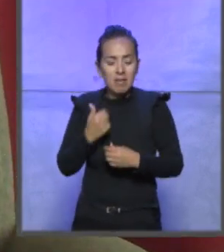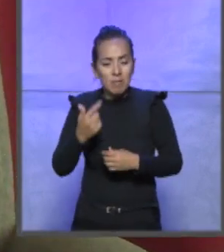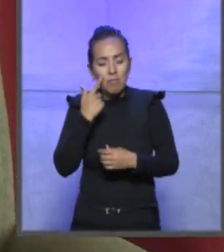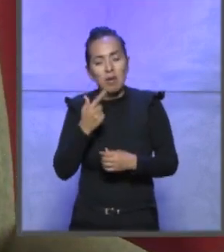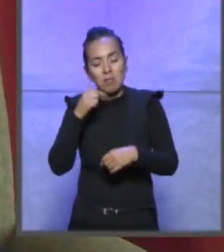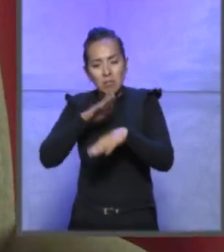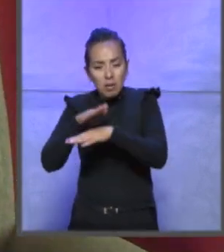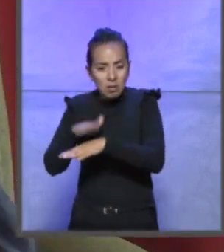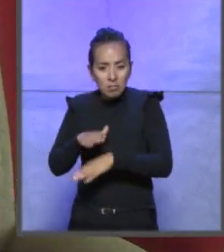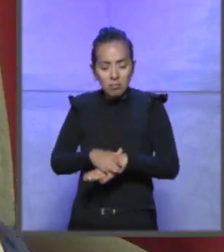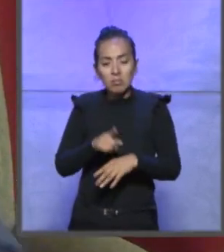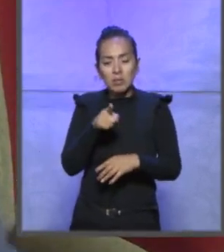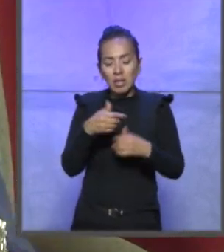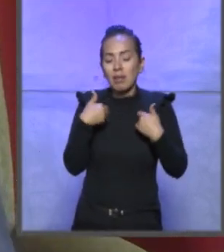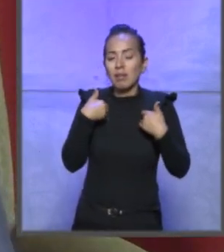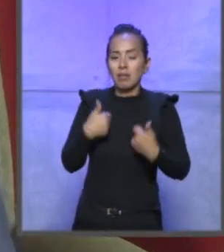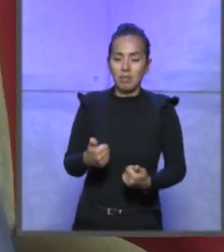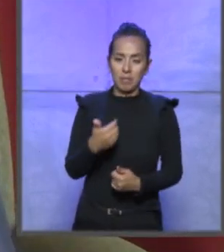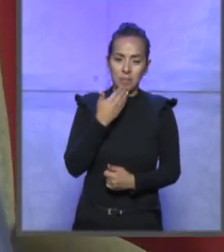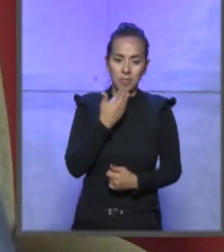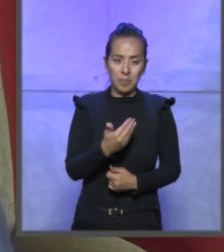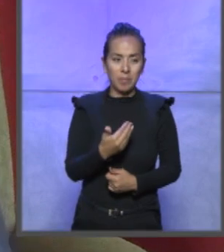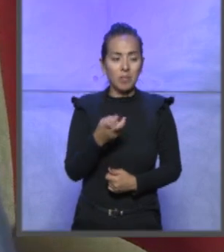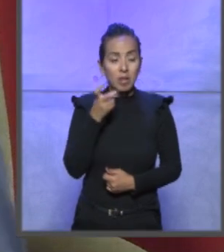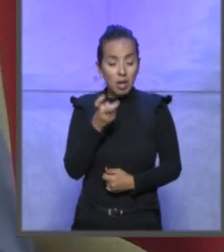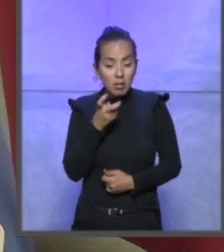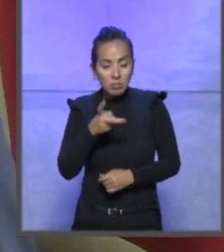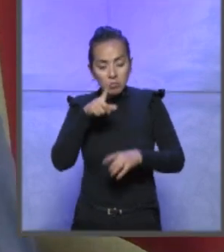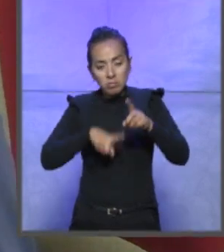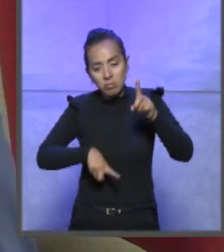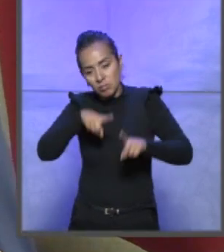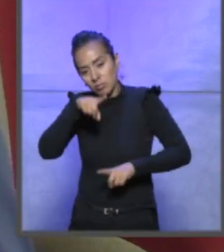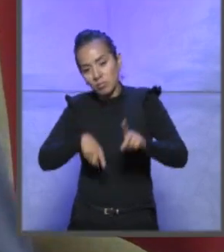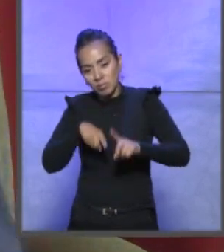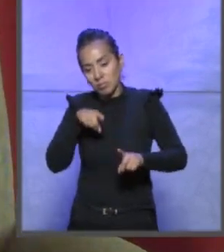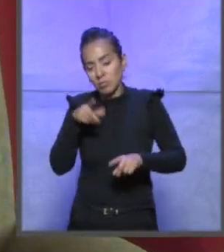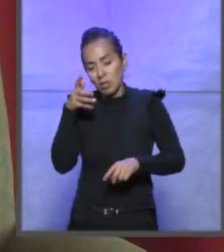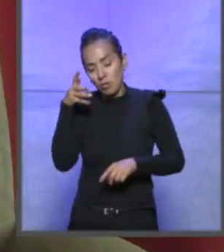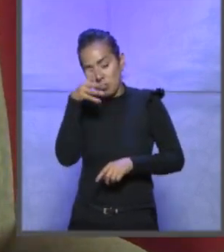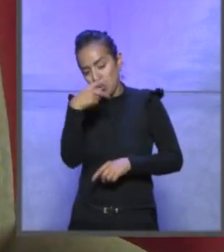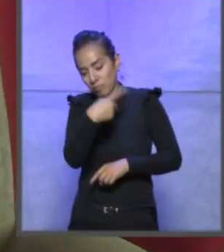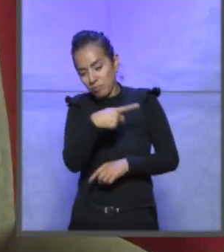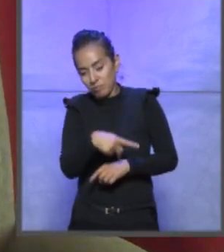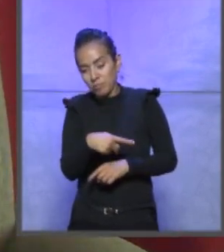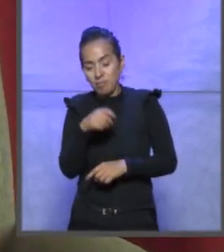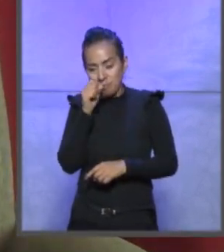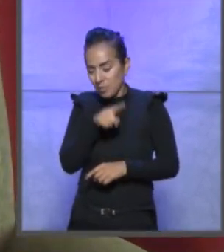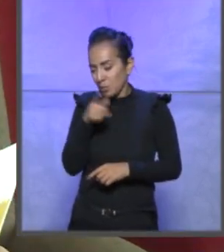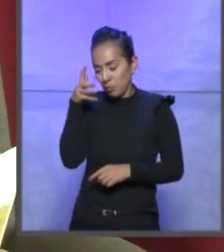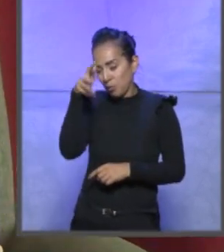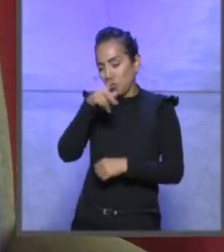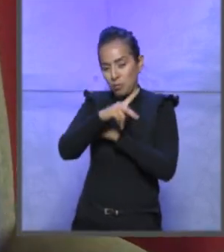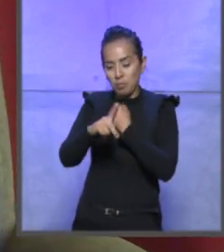que luchar y es algo que tienen que comprender muy bien. De eso depende el futuro de ustedes y el